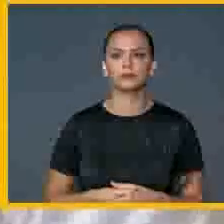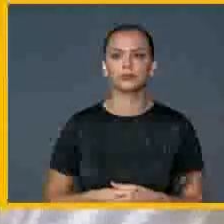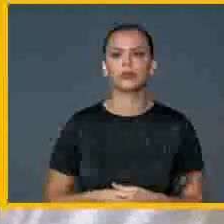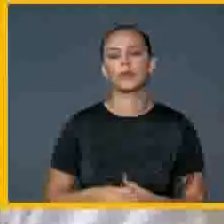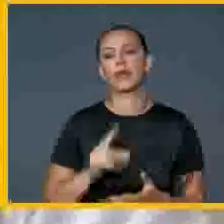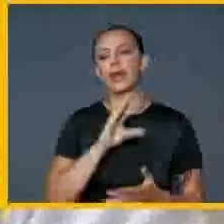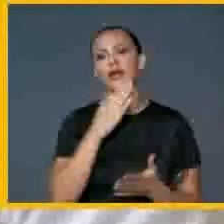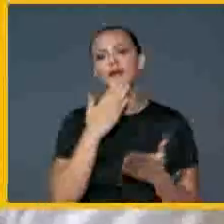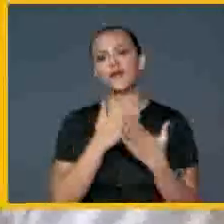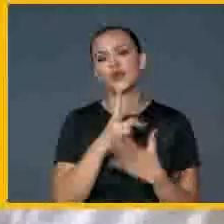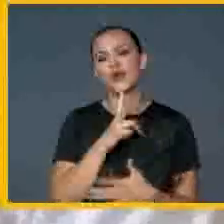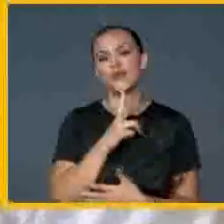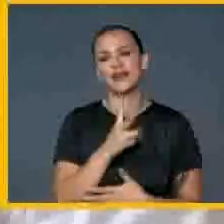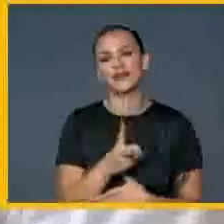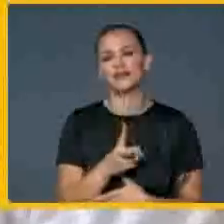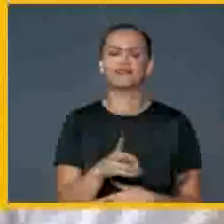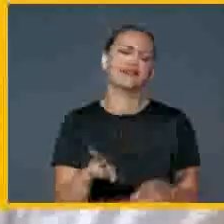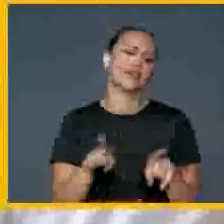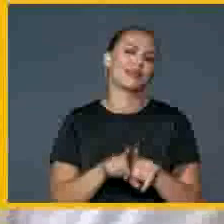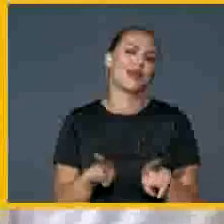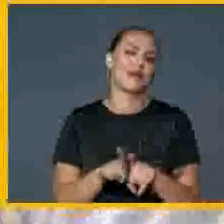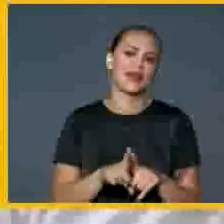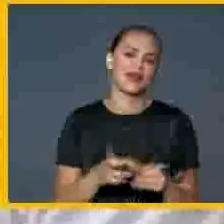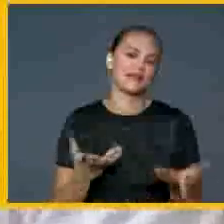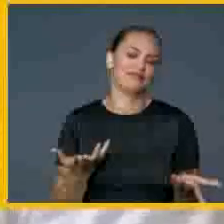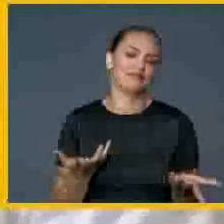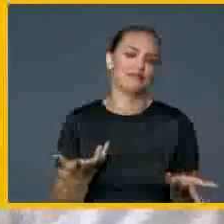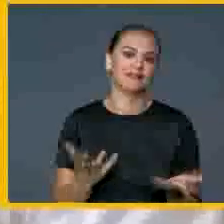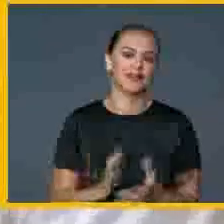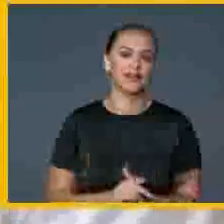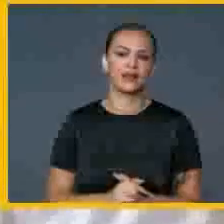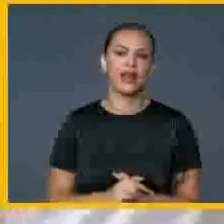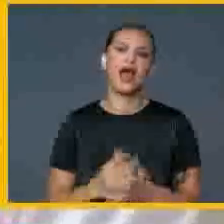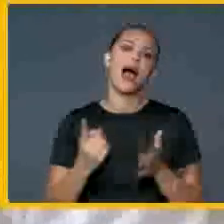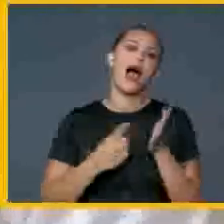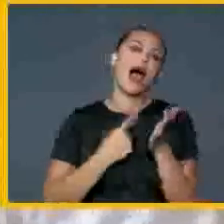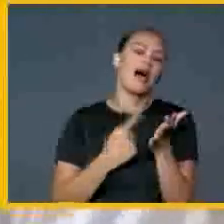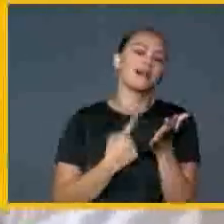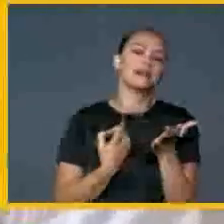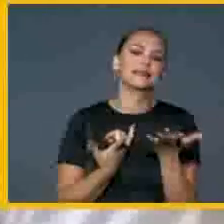Y bueno, la verdad que también te debo decir de que es una, a veces